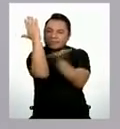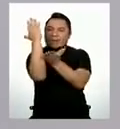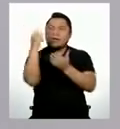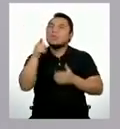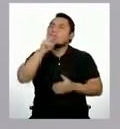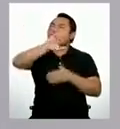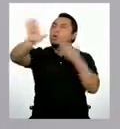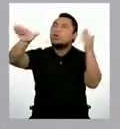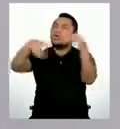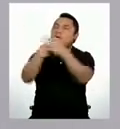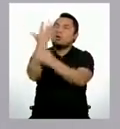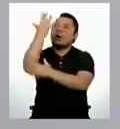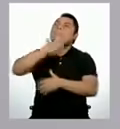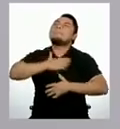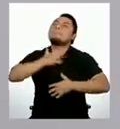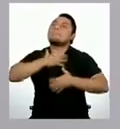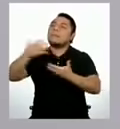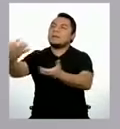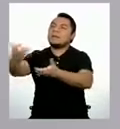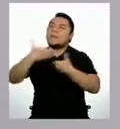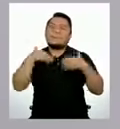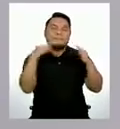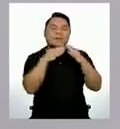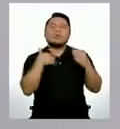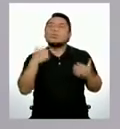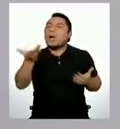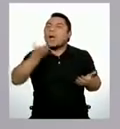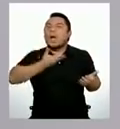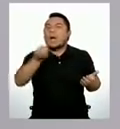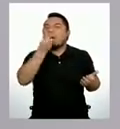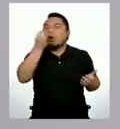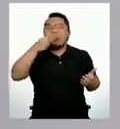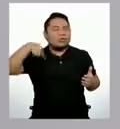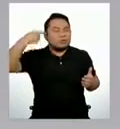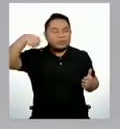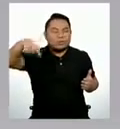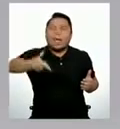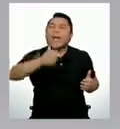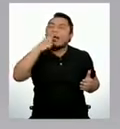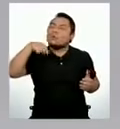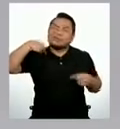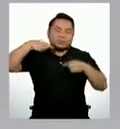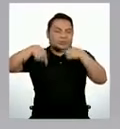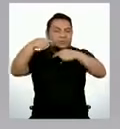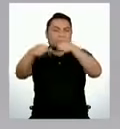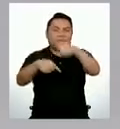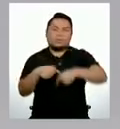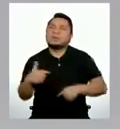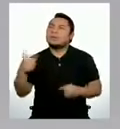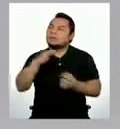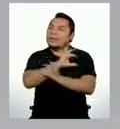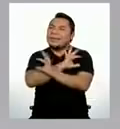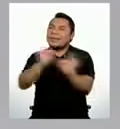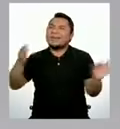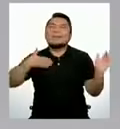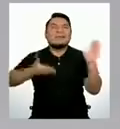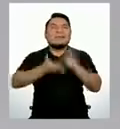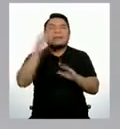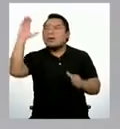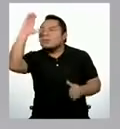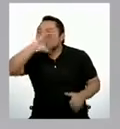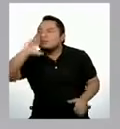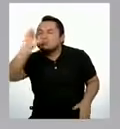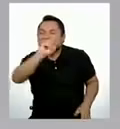este árbol, nunca más tendré hambre ni me va a faltar agua. Nunca más tendré que salir a cazar,